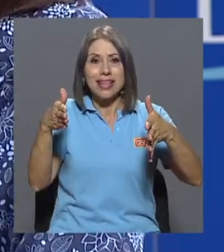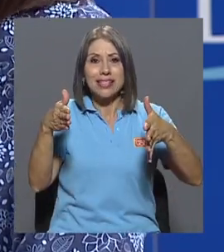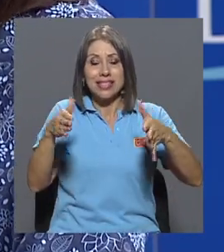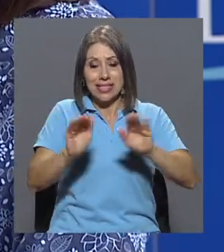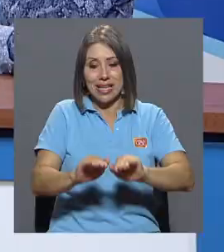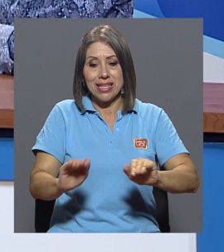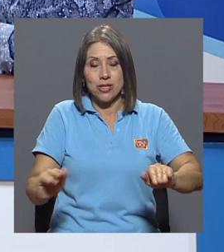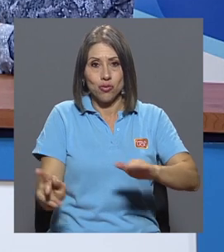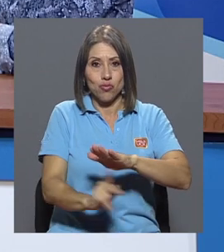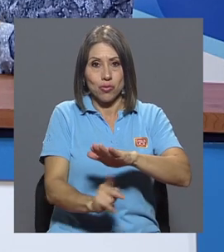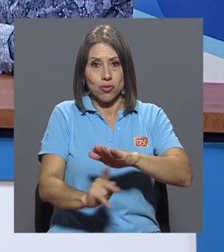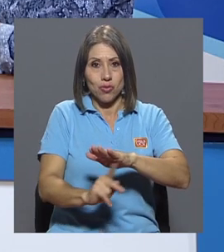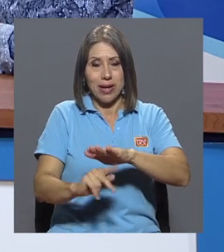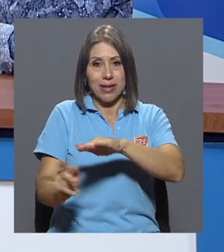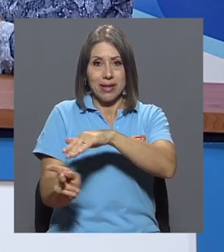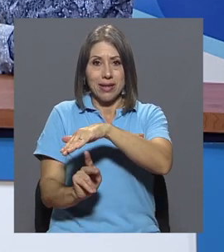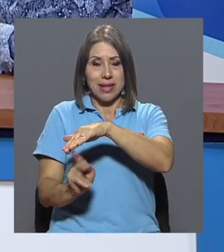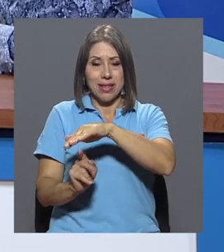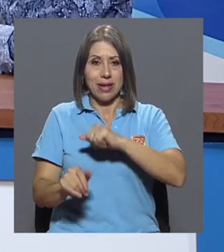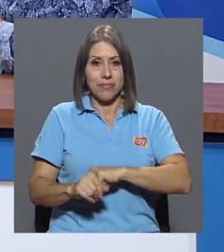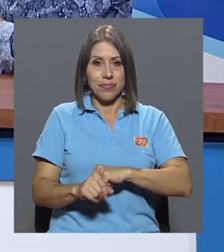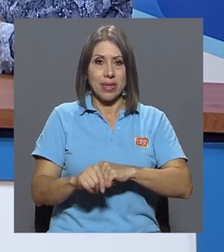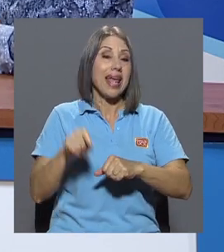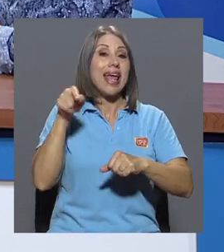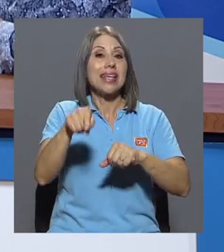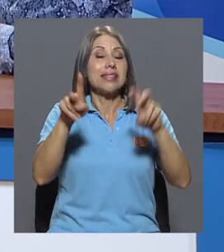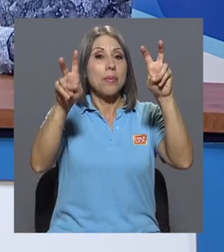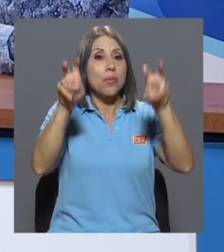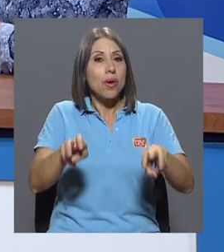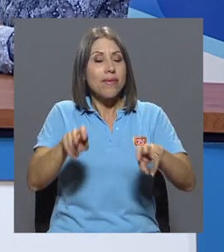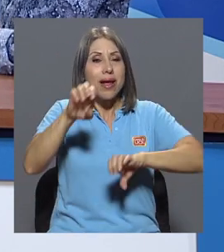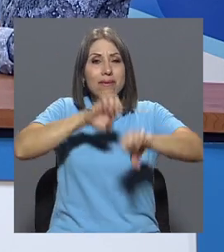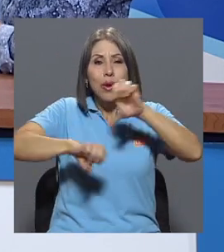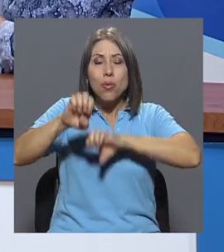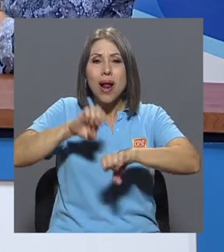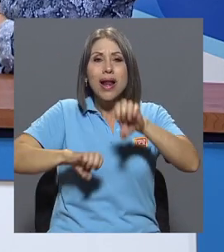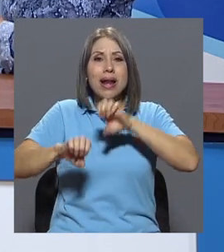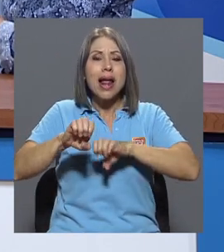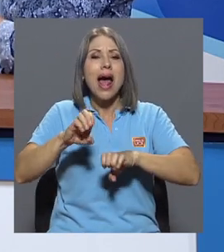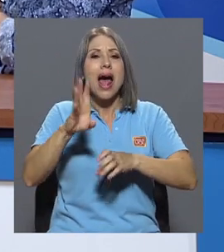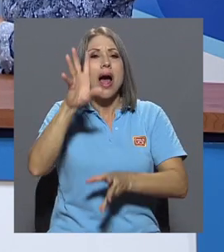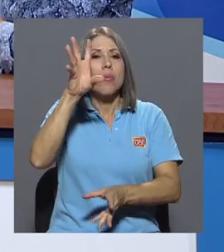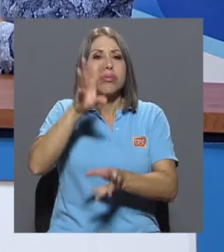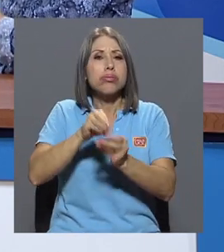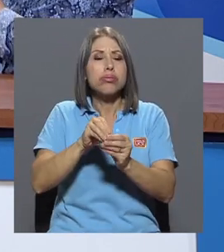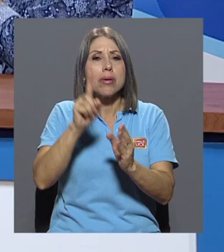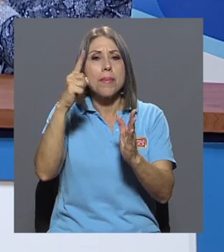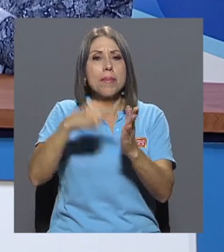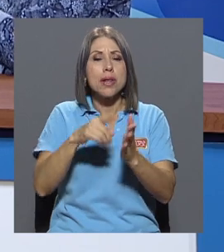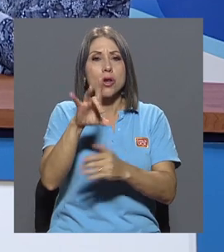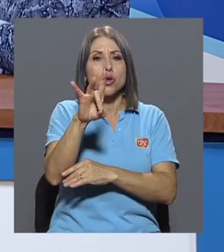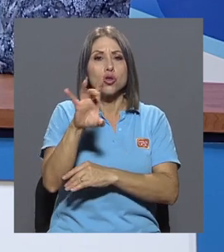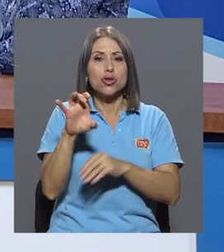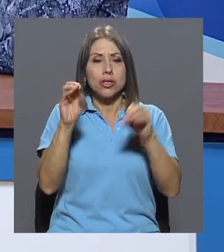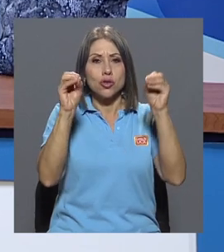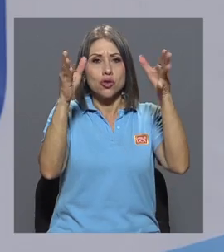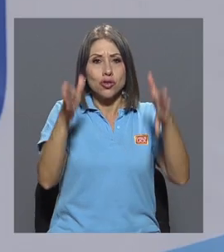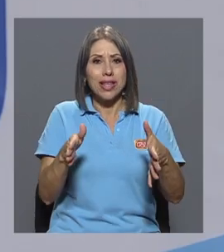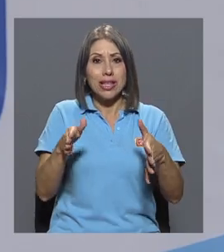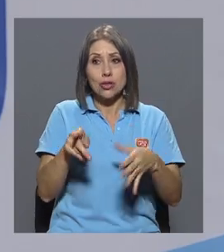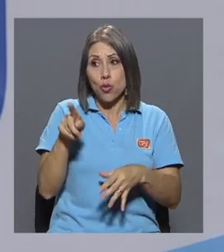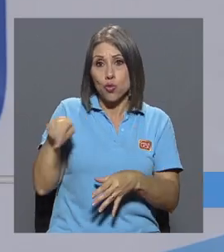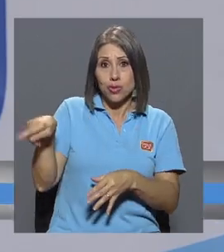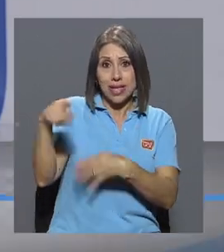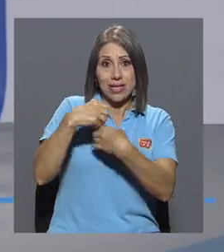y kinder estamos hablando de una prueba que va a evaluar a 1800 docentes y está prueba la van a generar ustedes acá